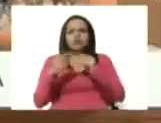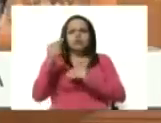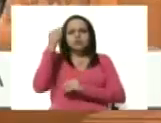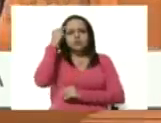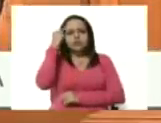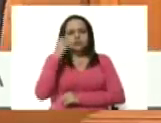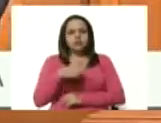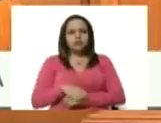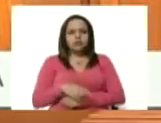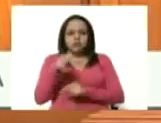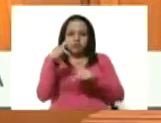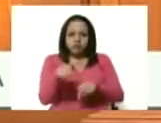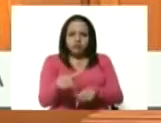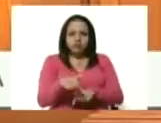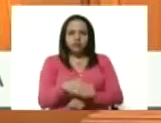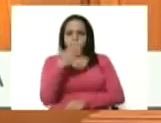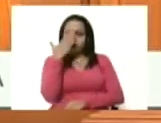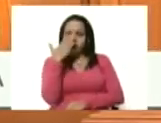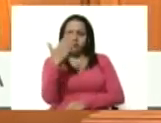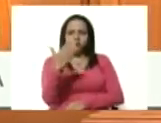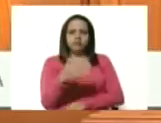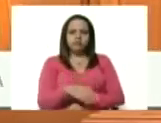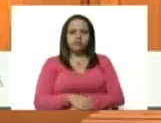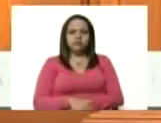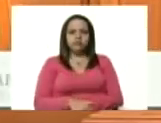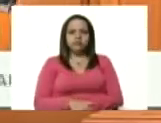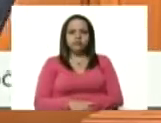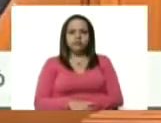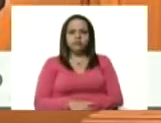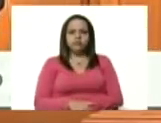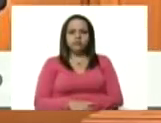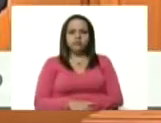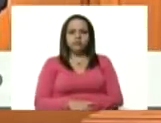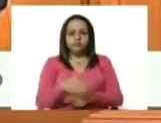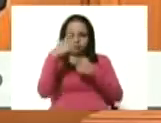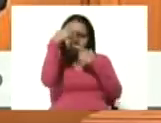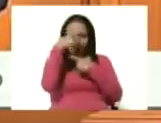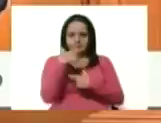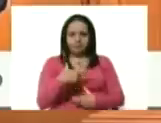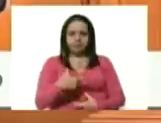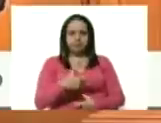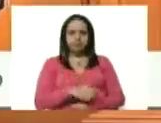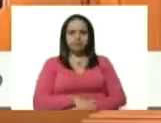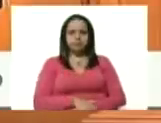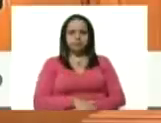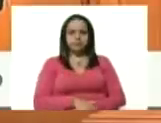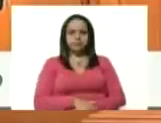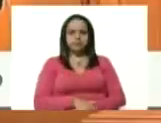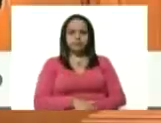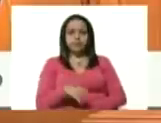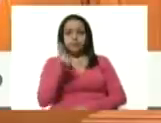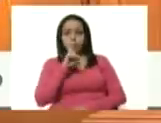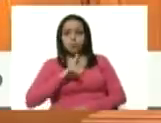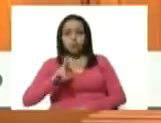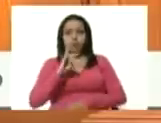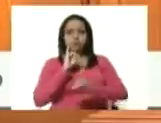todos los días aquí, de frente, aquí, cuerpo presencial, a través de las redes